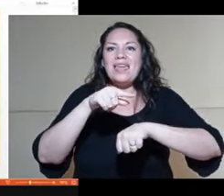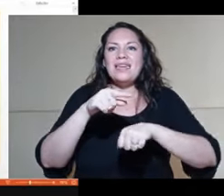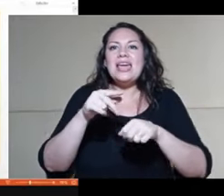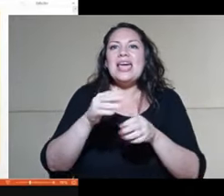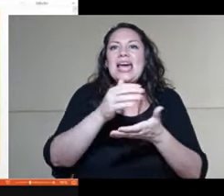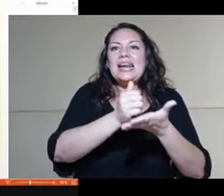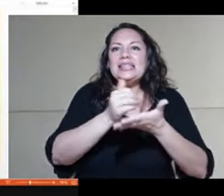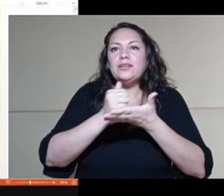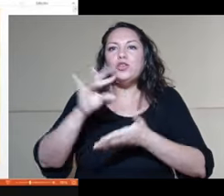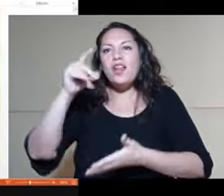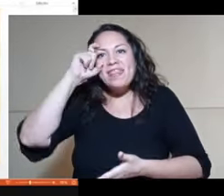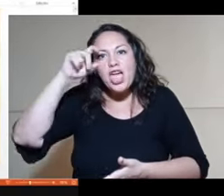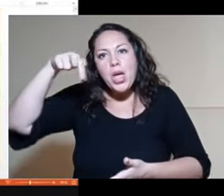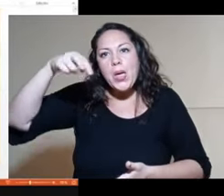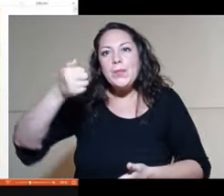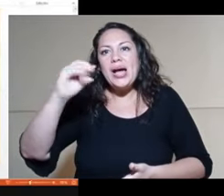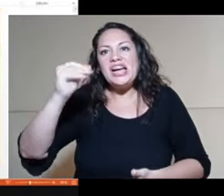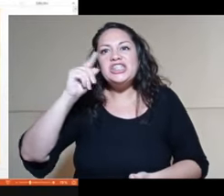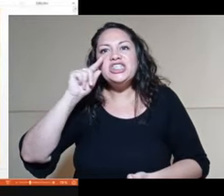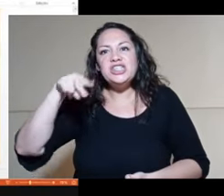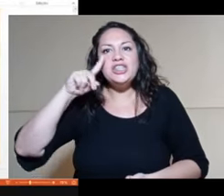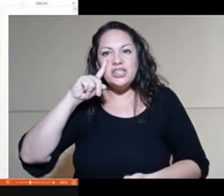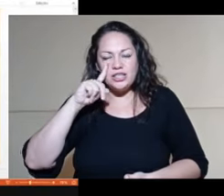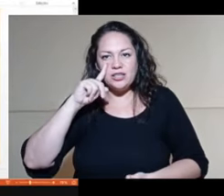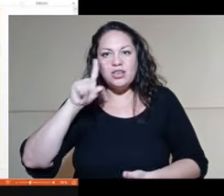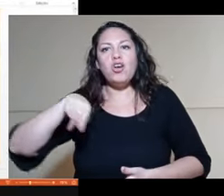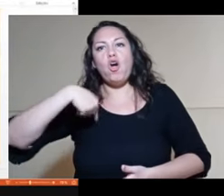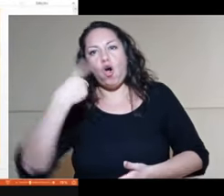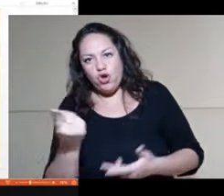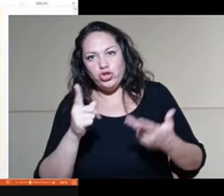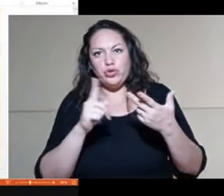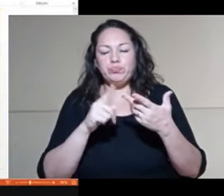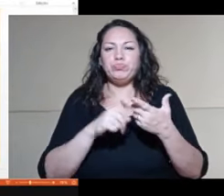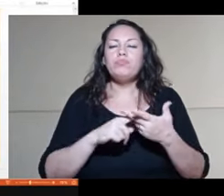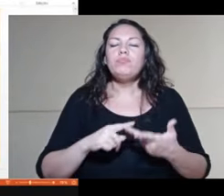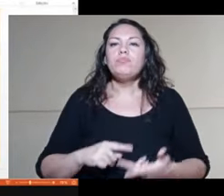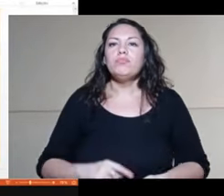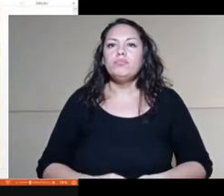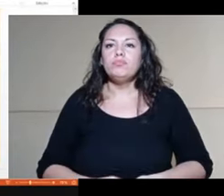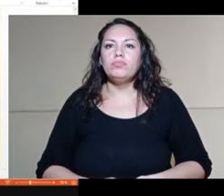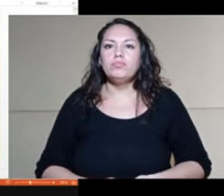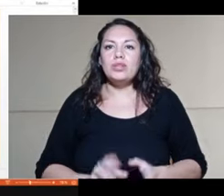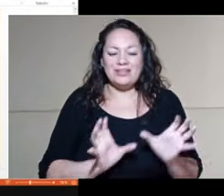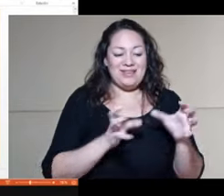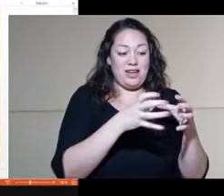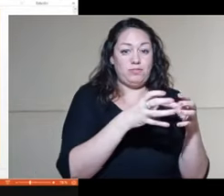en otro lado. ¿Sí? Y después, otros corpúsculos que están ahí, que son los